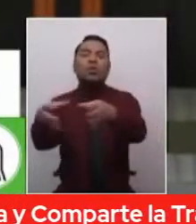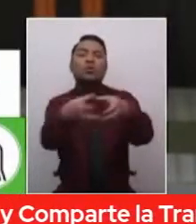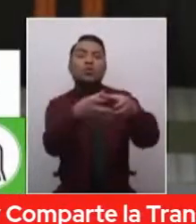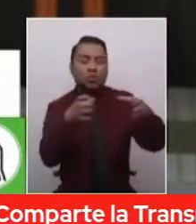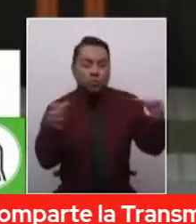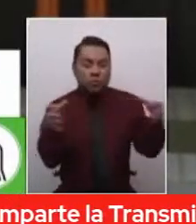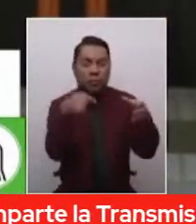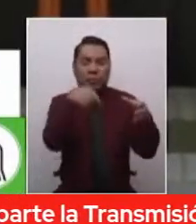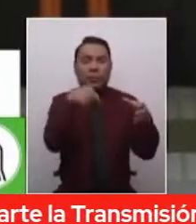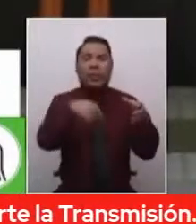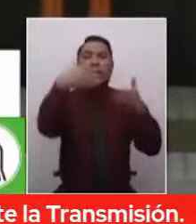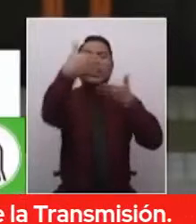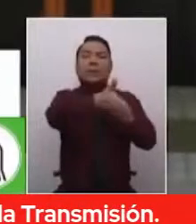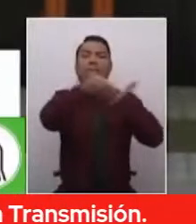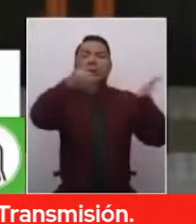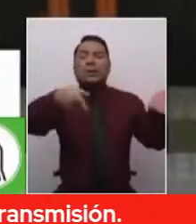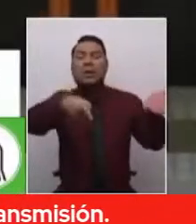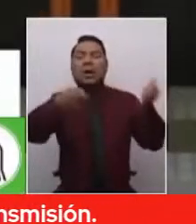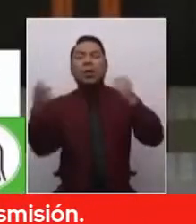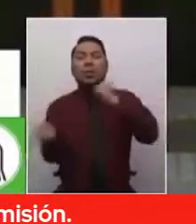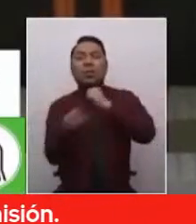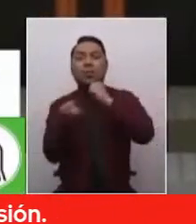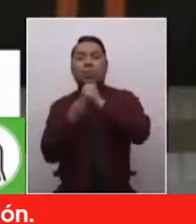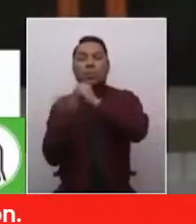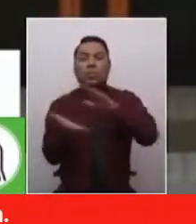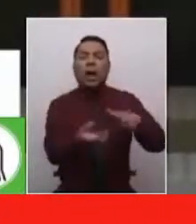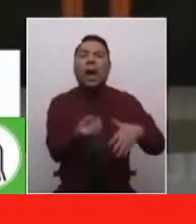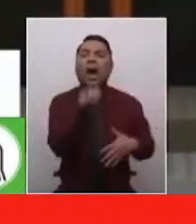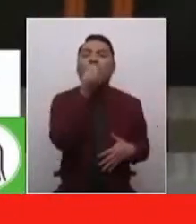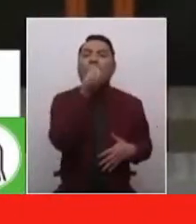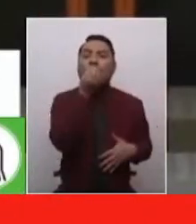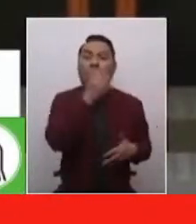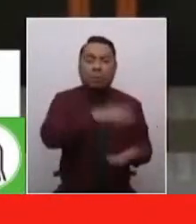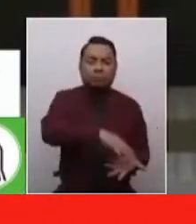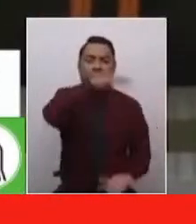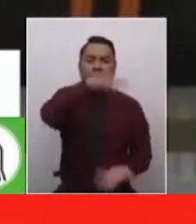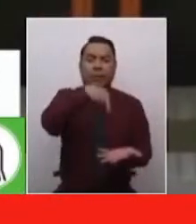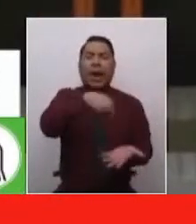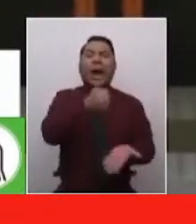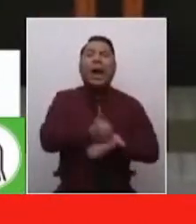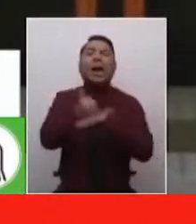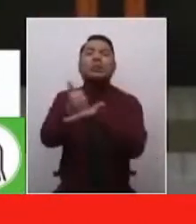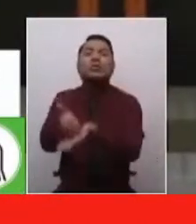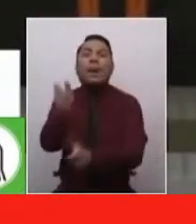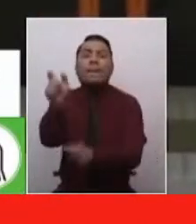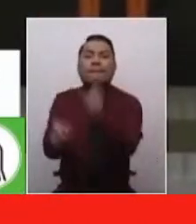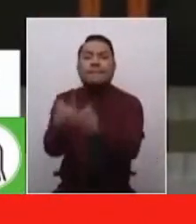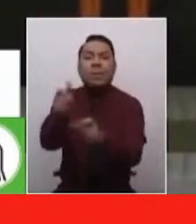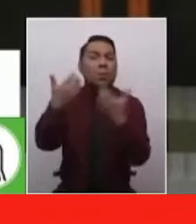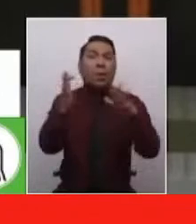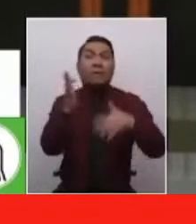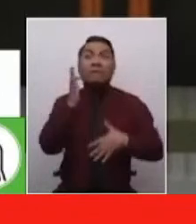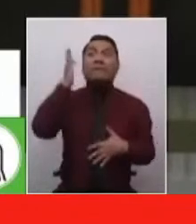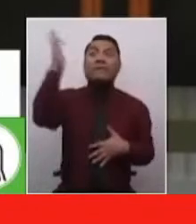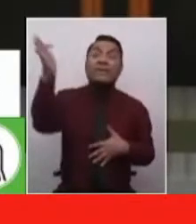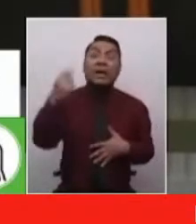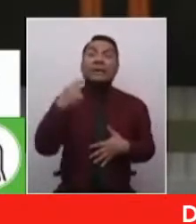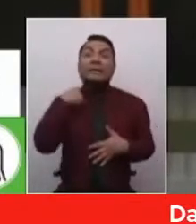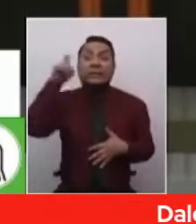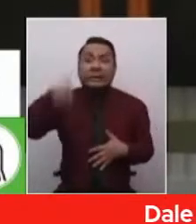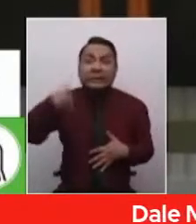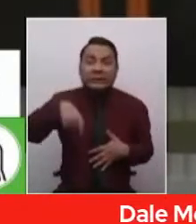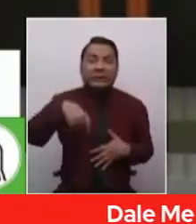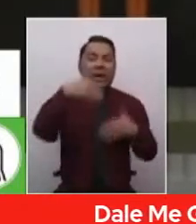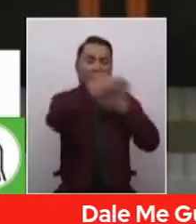de almacenamiento de víveres y de ayuda humanitaria que en cualquier momento pueda efectuarse. Y sobre